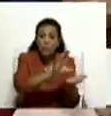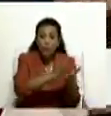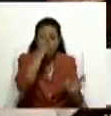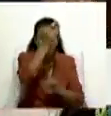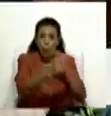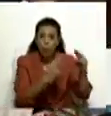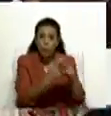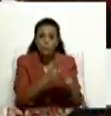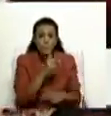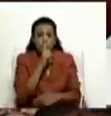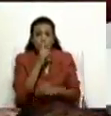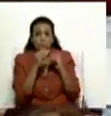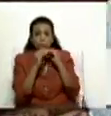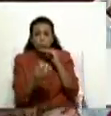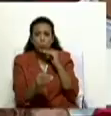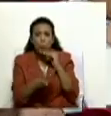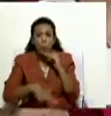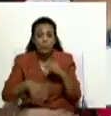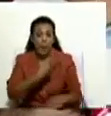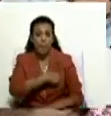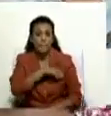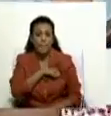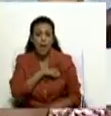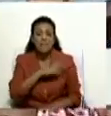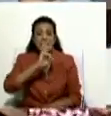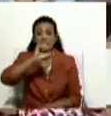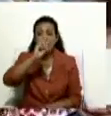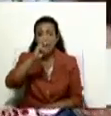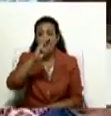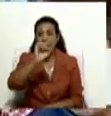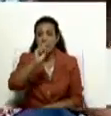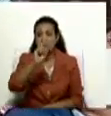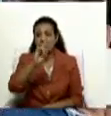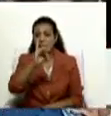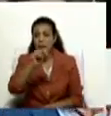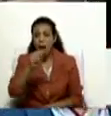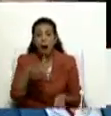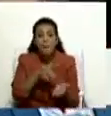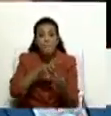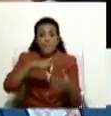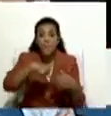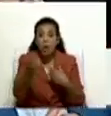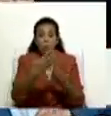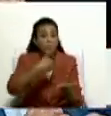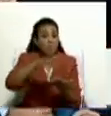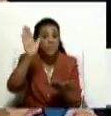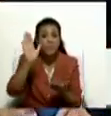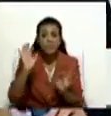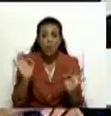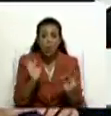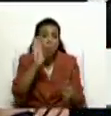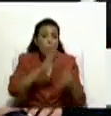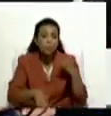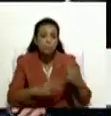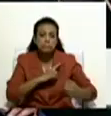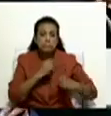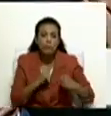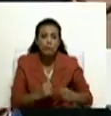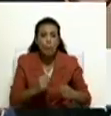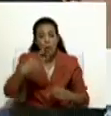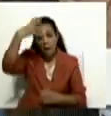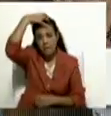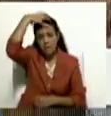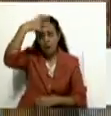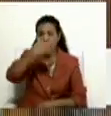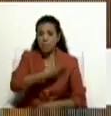viéndose obligado el brigadier español Sebastián de la calzada a abandonar la localidad como la última fuerza Leal al rey